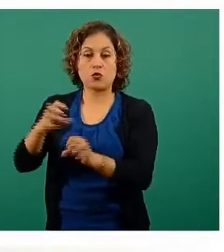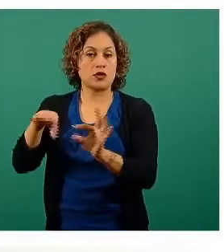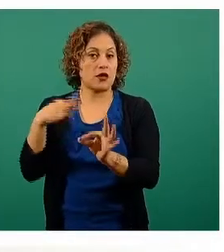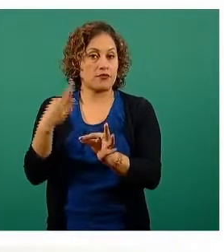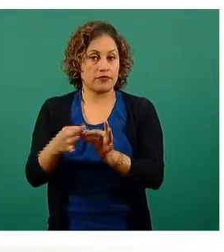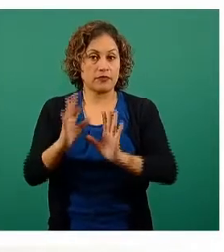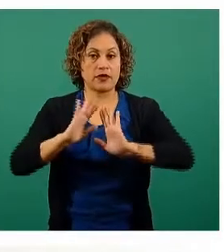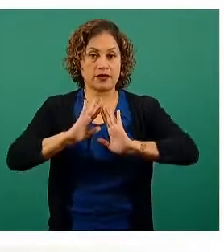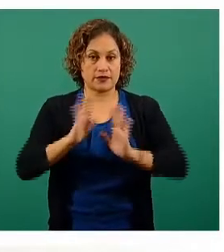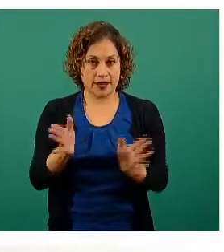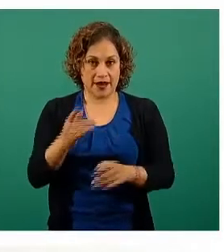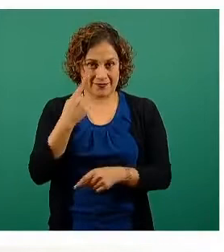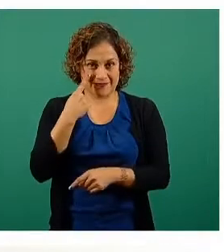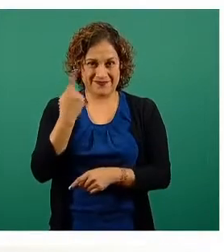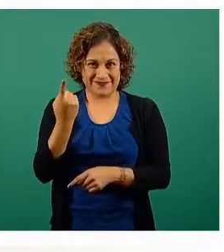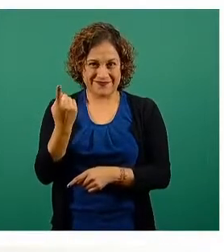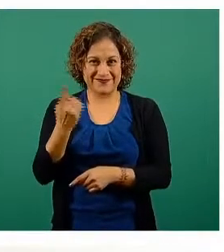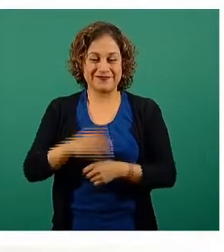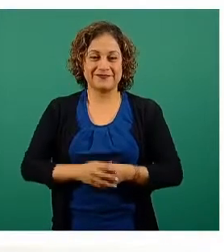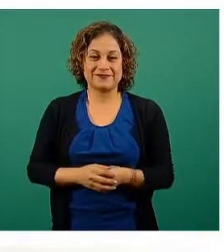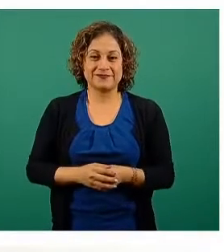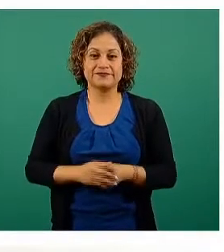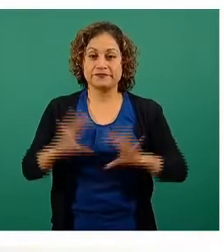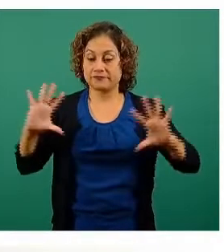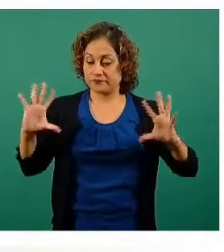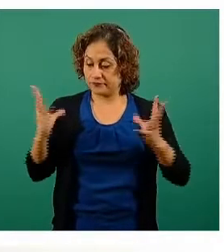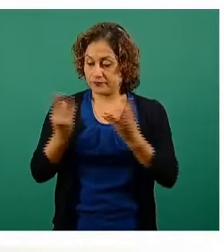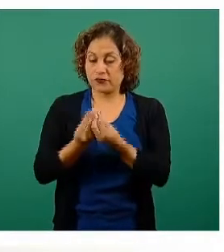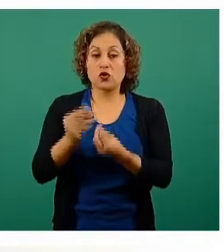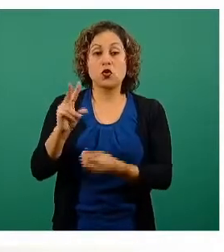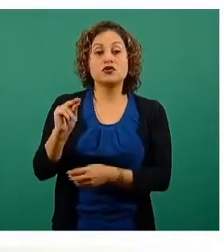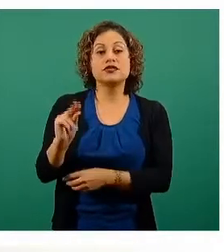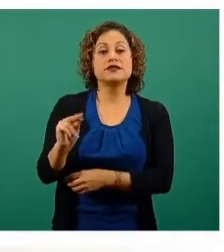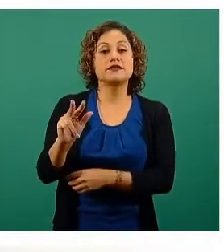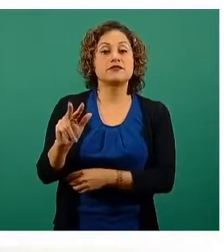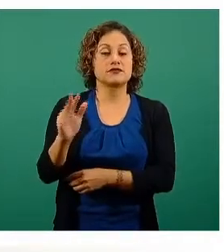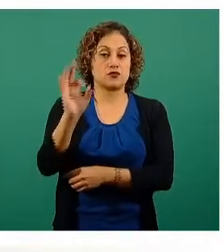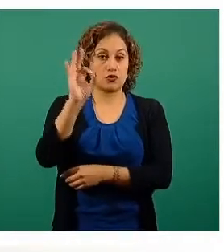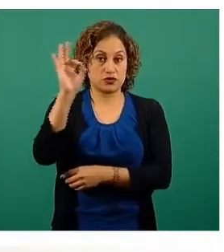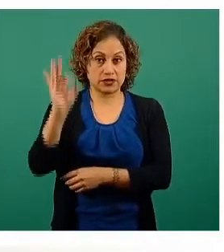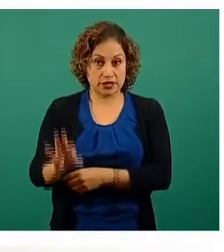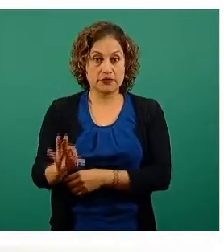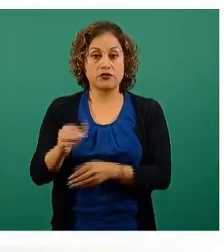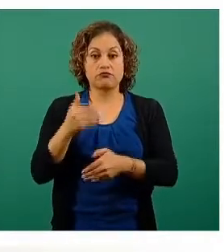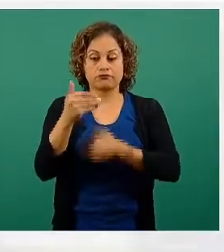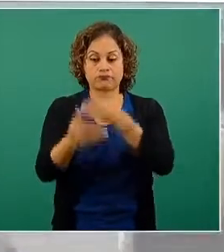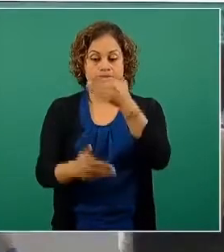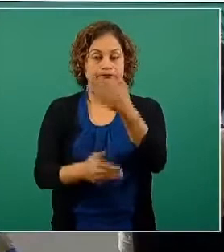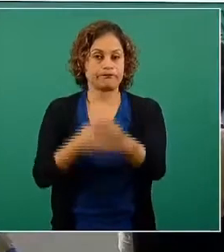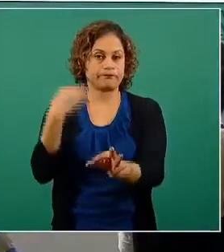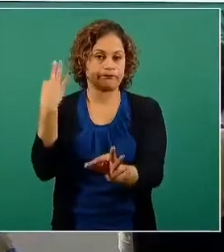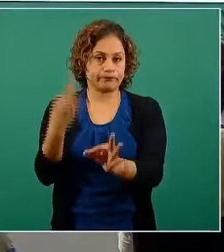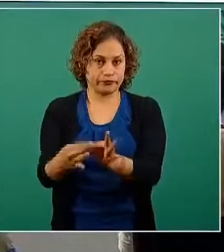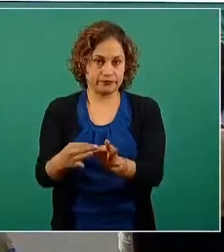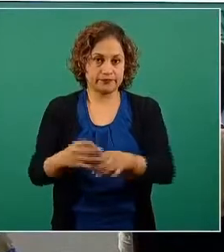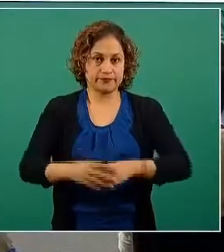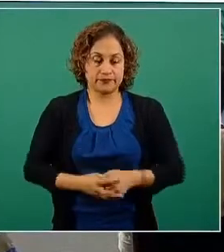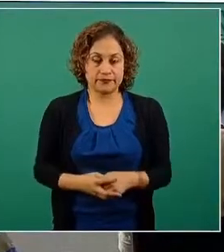mencionaba, llevamos un 88% de avance general en esta etapa. Así es.